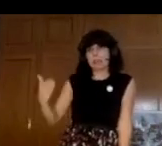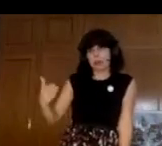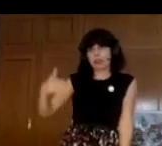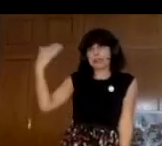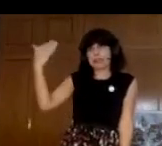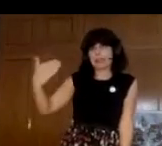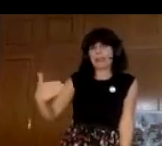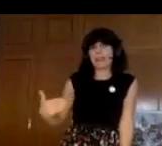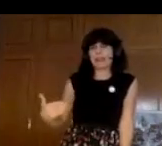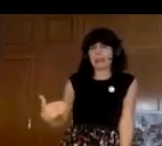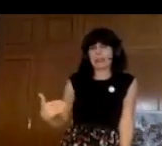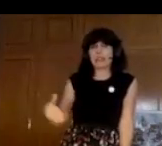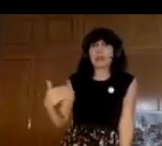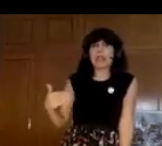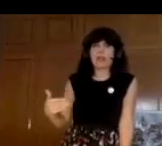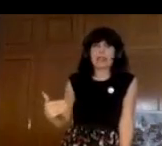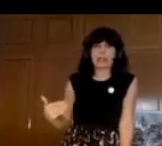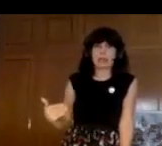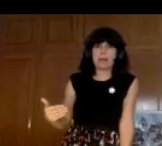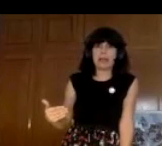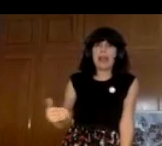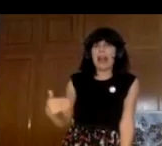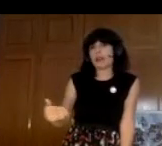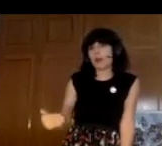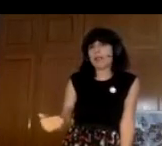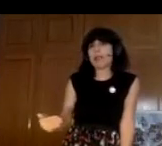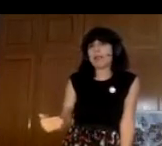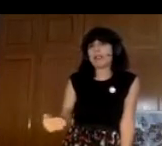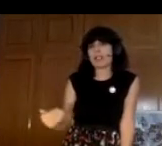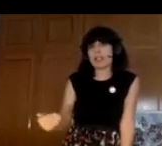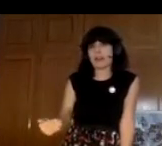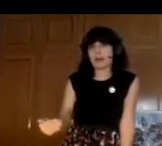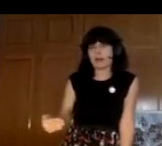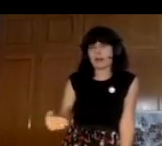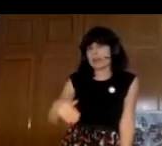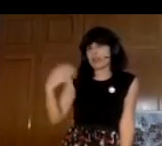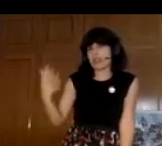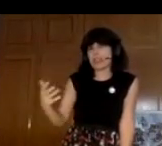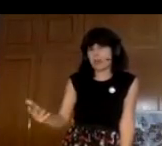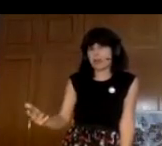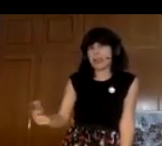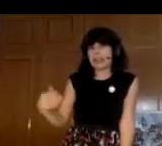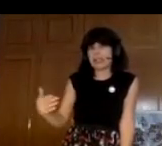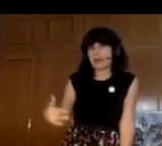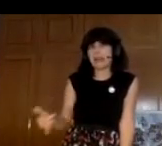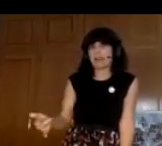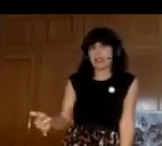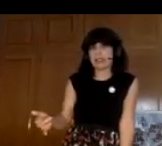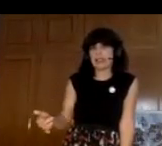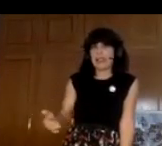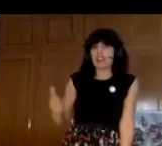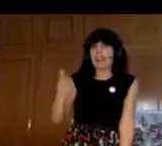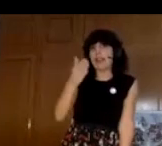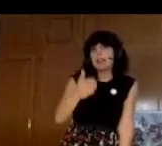de otros, que se marcan en fronteras. Después del 11 de septiembre, actualmente hay más de 80 muros que separan